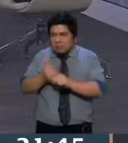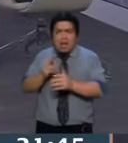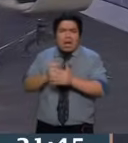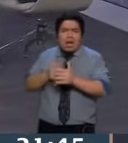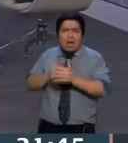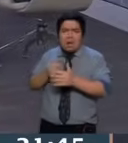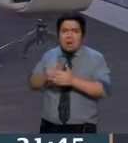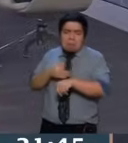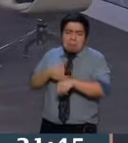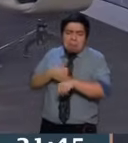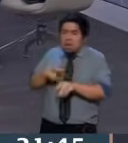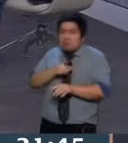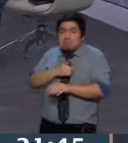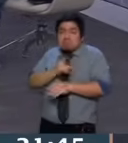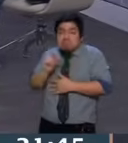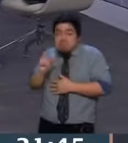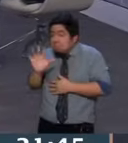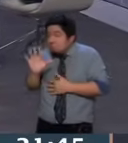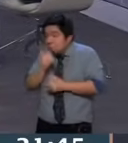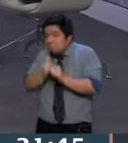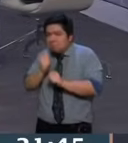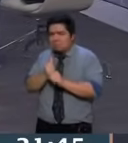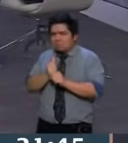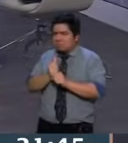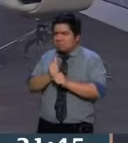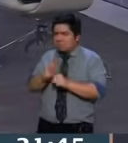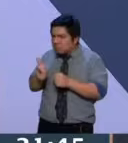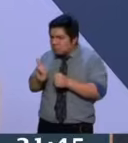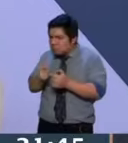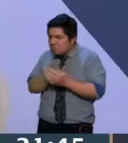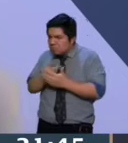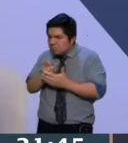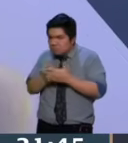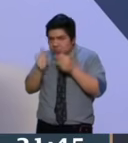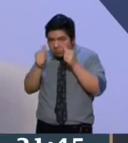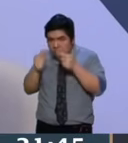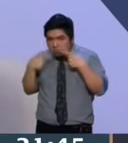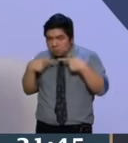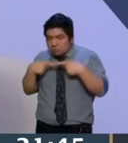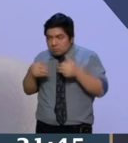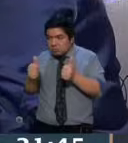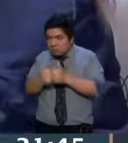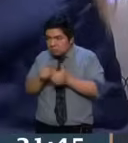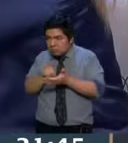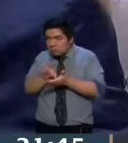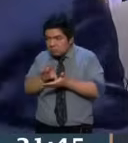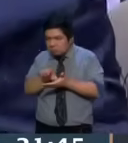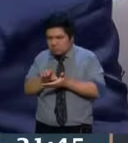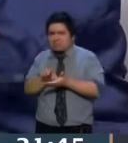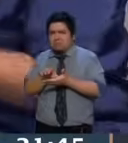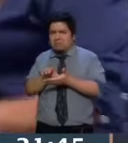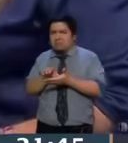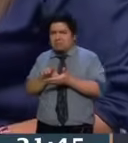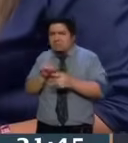las hubieran Nada más. consultado. Que Pero- lleva 5 años de retraso. Sacar el programa para la atención de las personas con discapacidad, que lo tenía